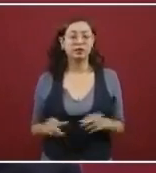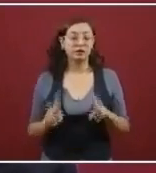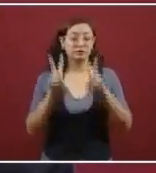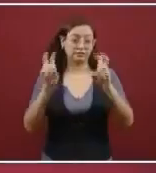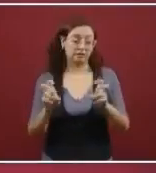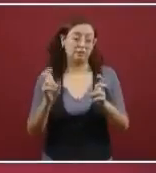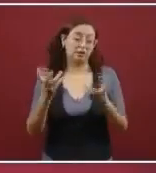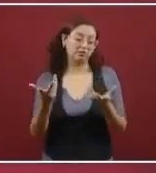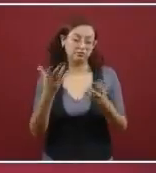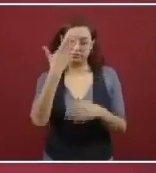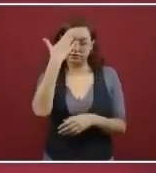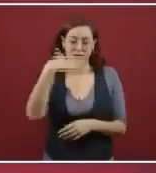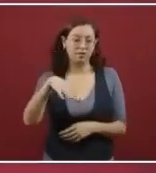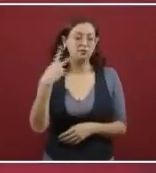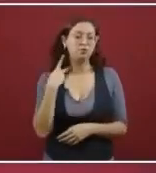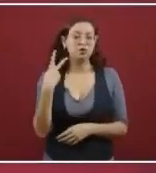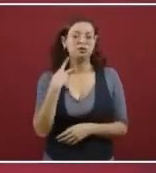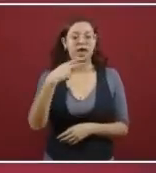neoliberal